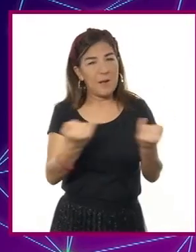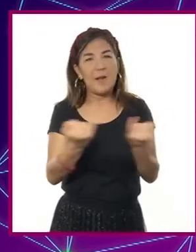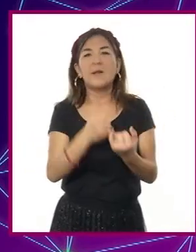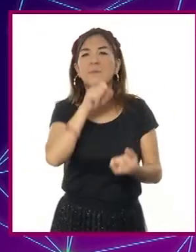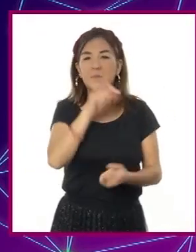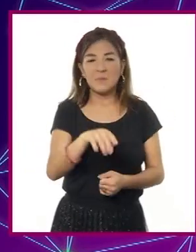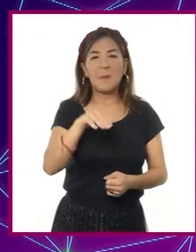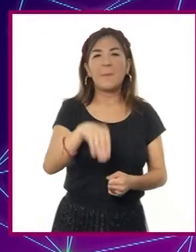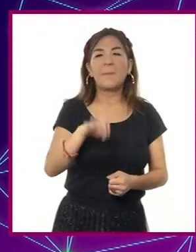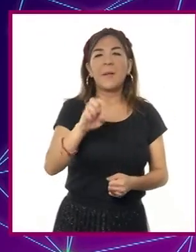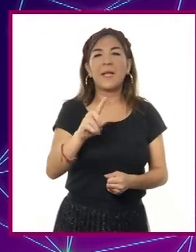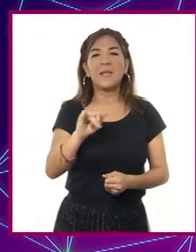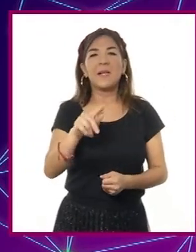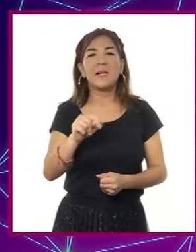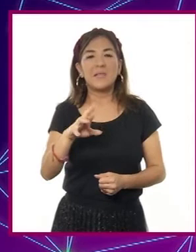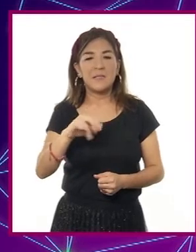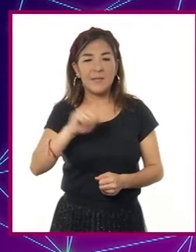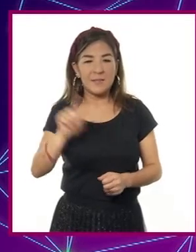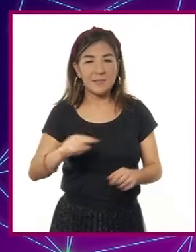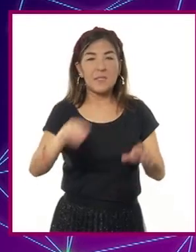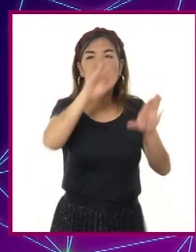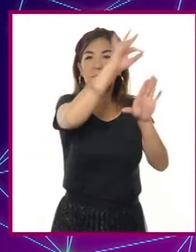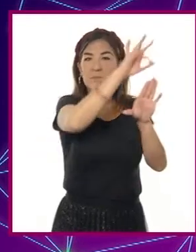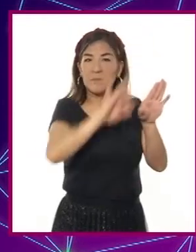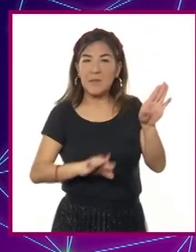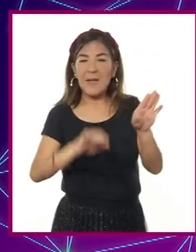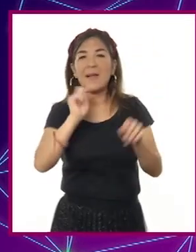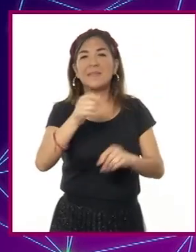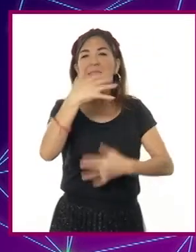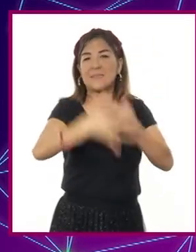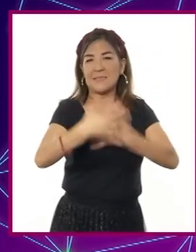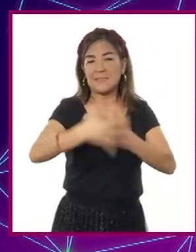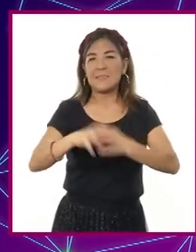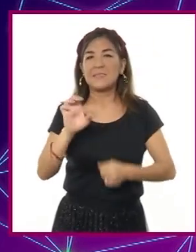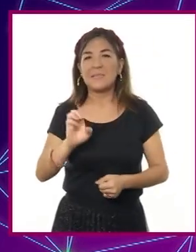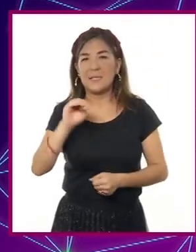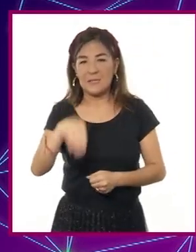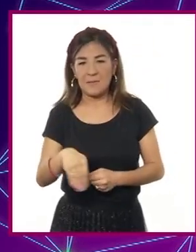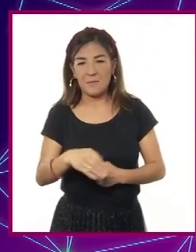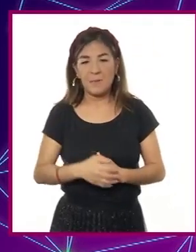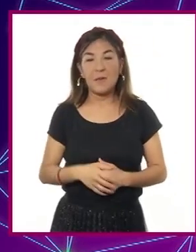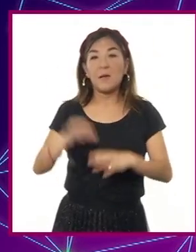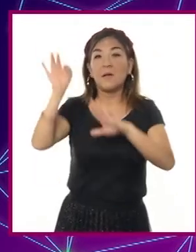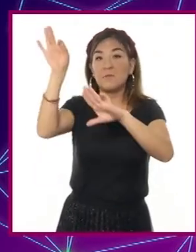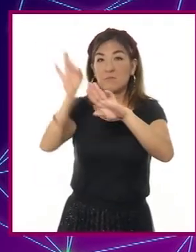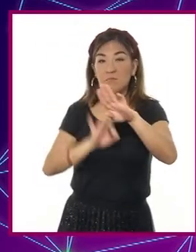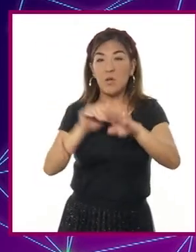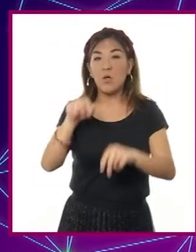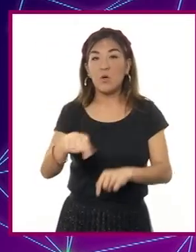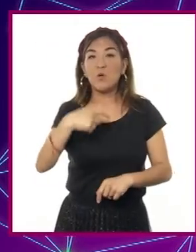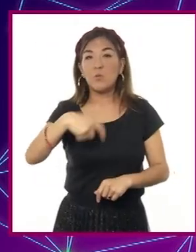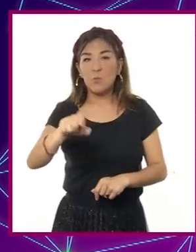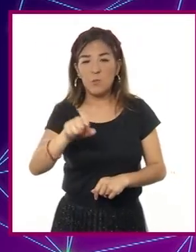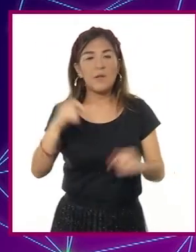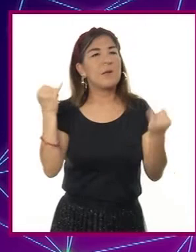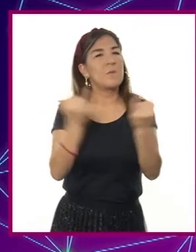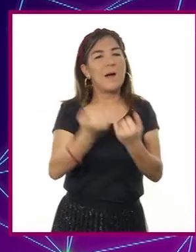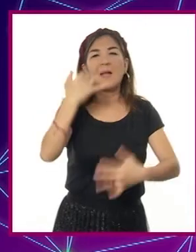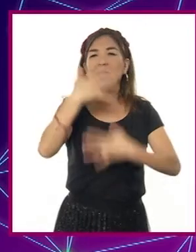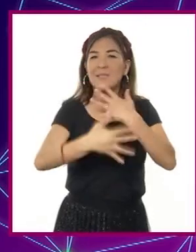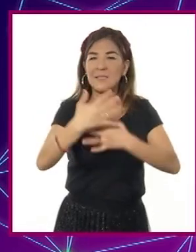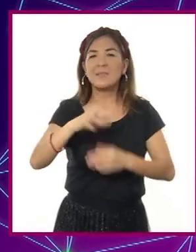mediatriz y su distancia hacia P son 15 centímetros y su distancia hacia Q también son 15